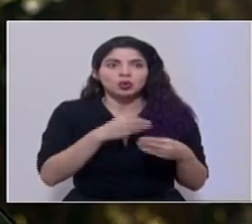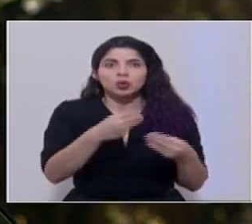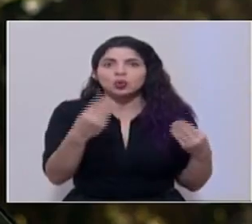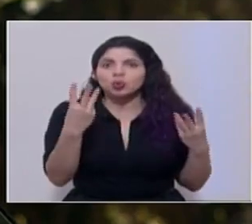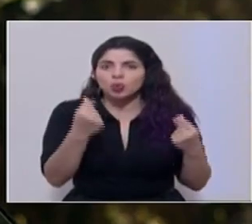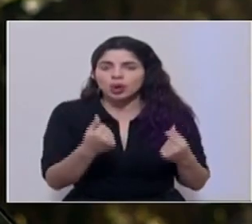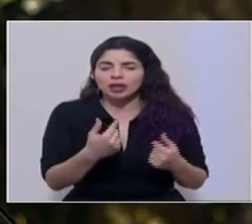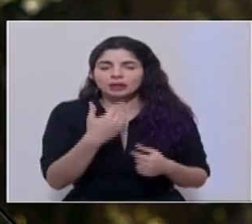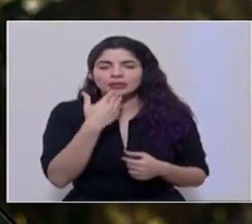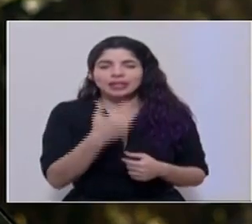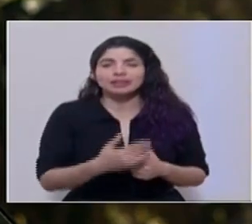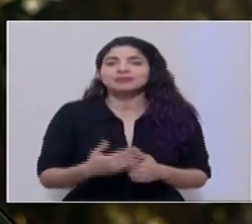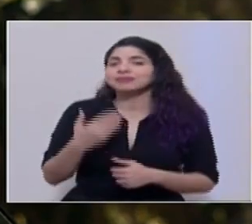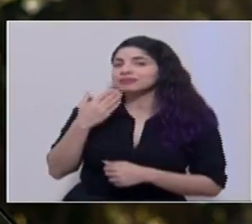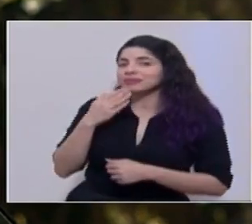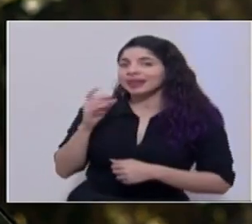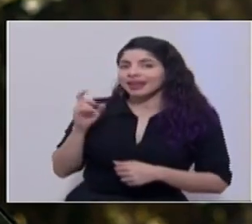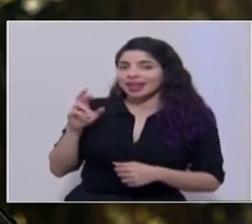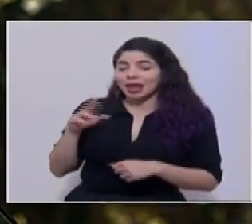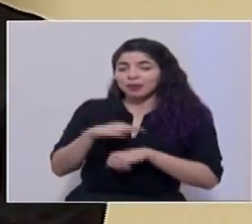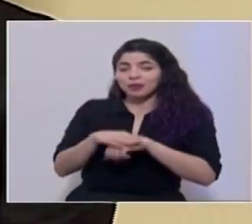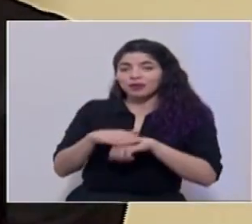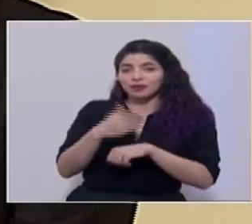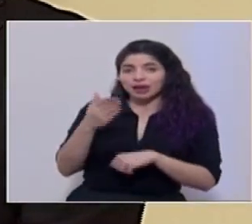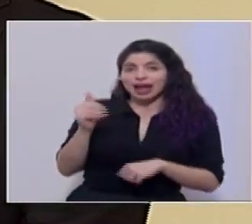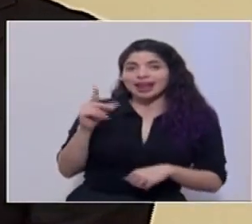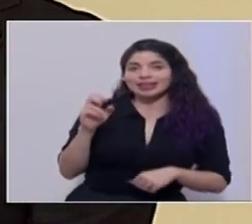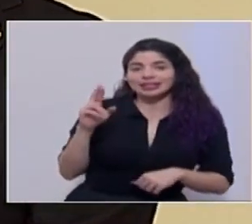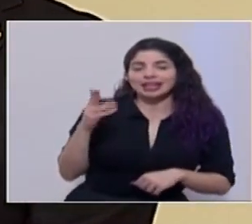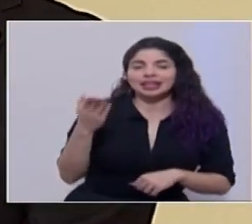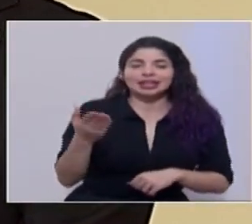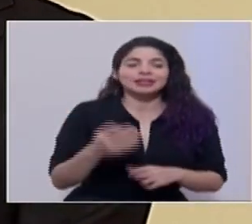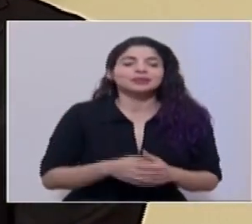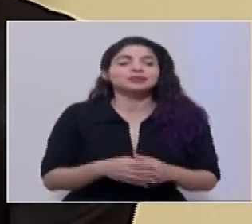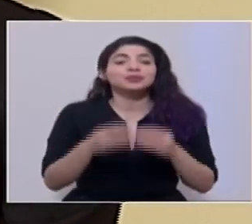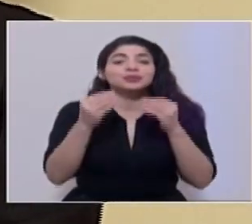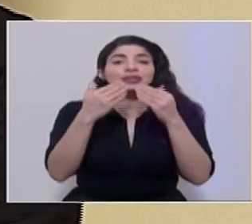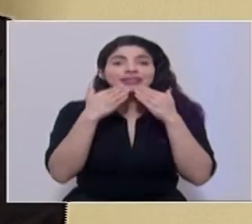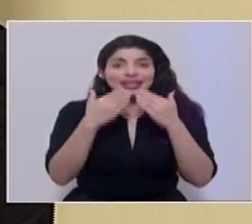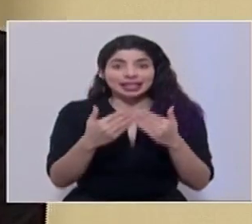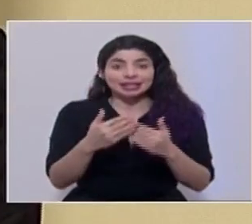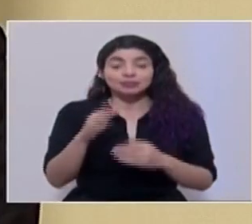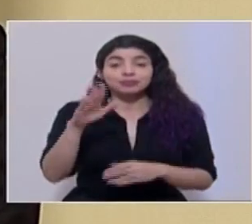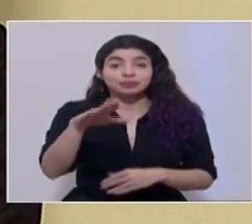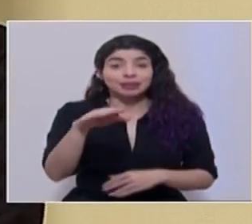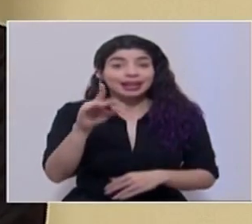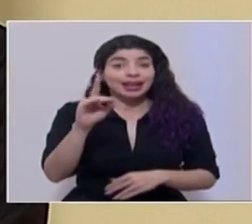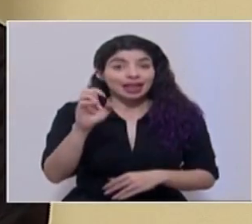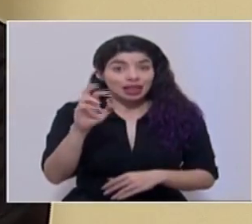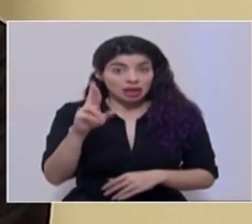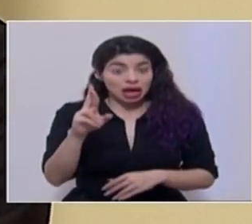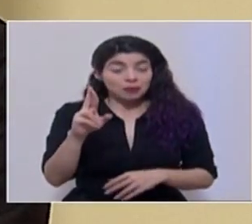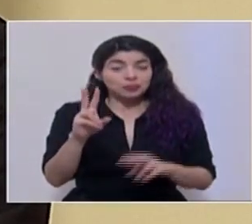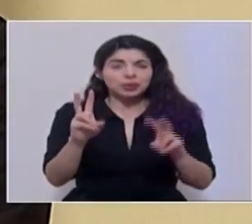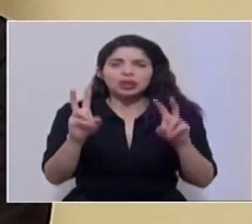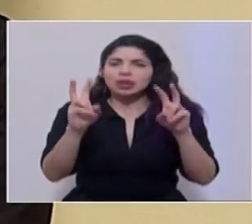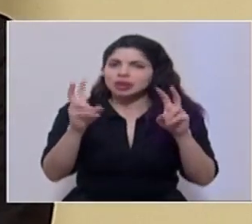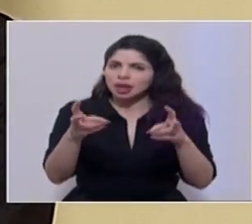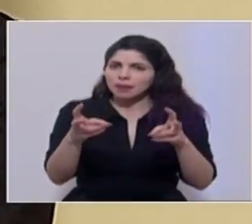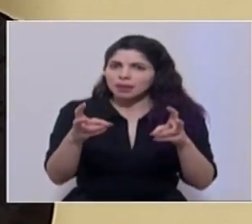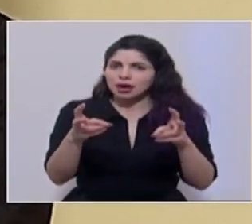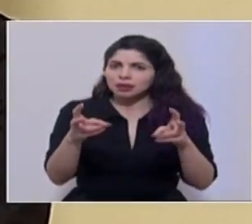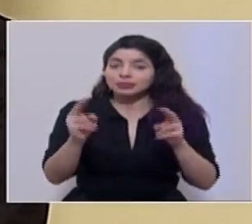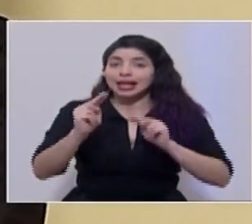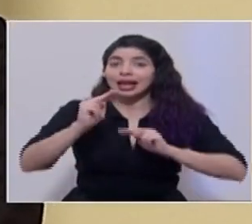Gracias. Muchísimas gracias a don Edgar Fonseca. Por favor, don Alexander Solís. Muchísimas gracias, don Edgar. En cuanto al tema